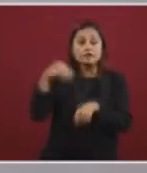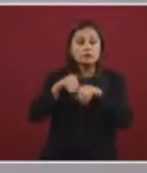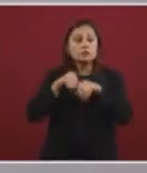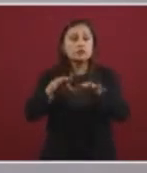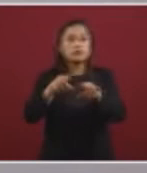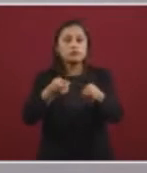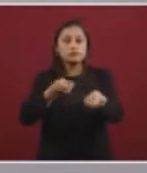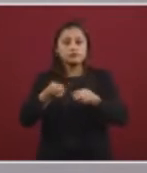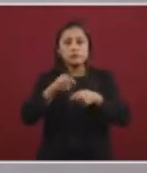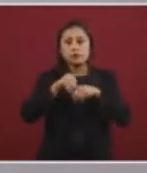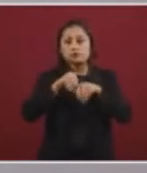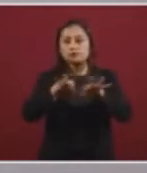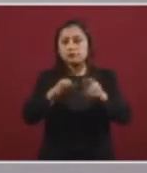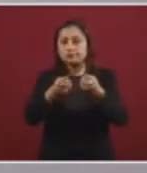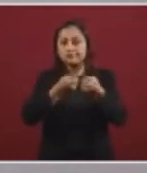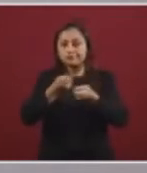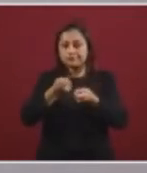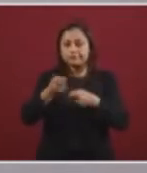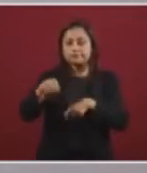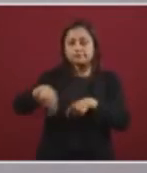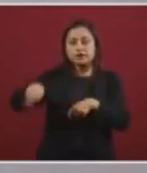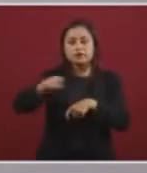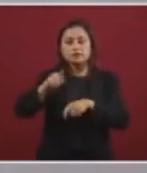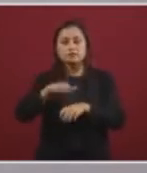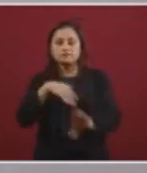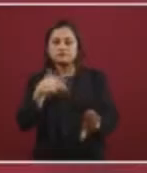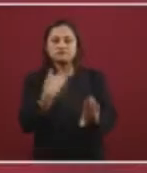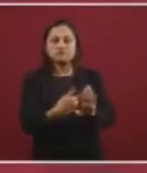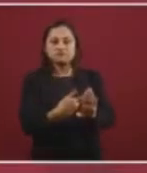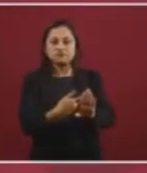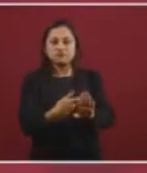destruía a opositores,